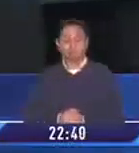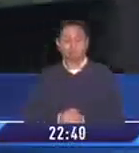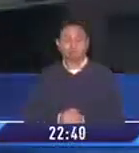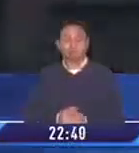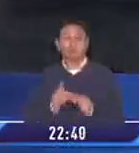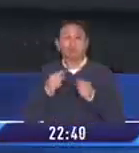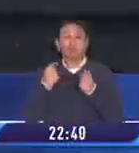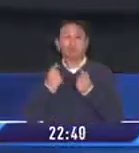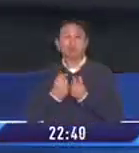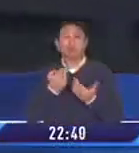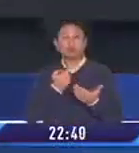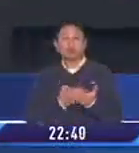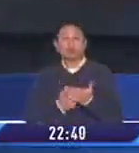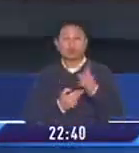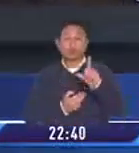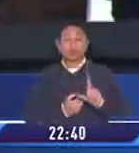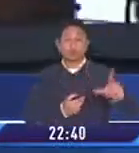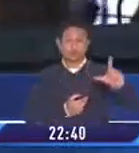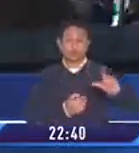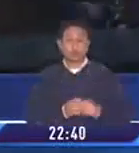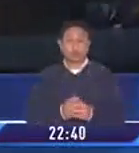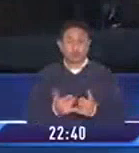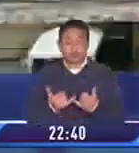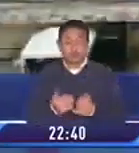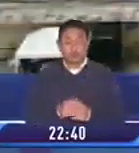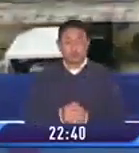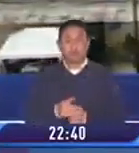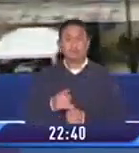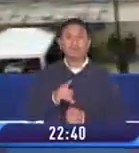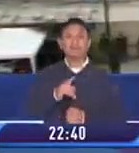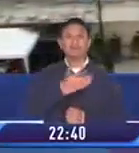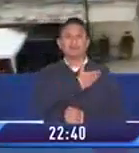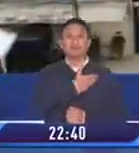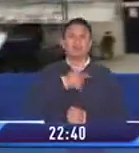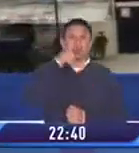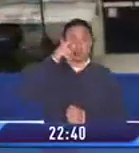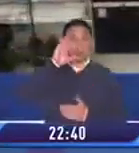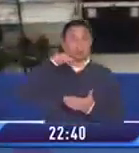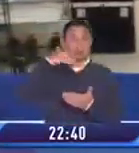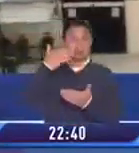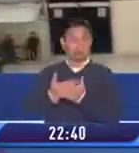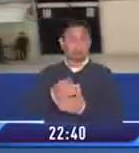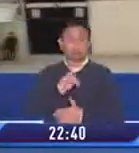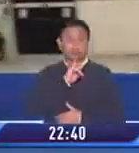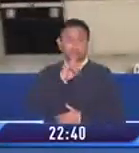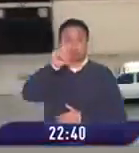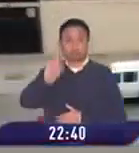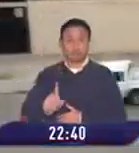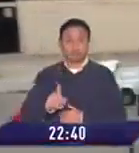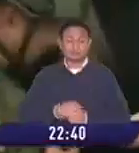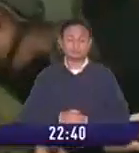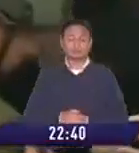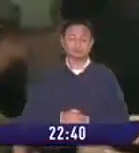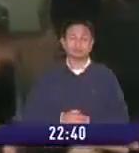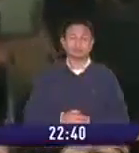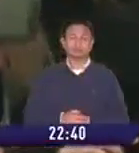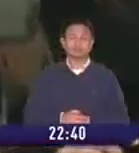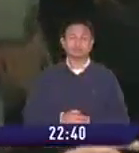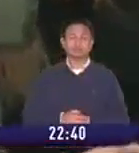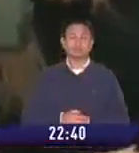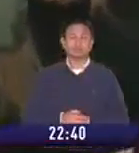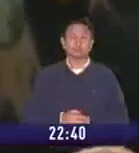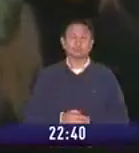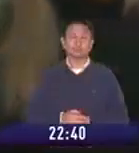se realizan los días lunes, pero esta vez se dio tras la llegada de Guillermo Lasso de Estados Unidos. Informó